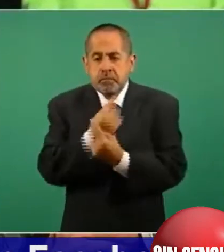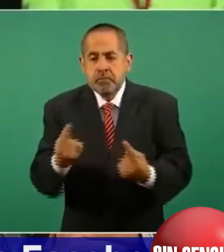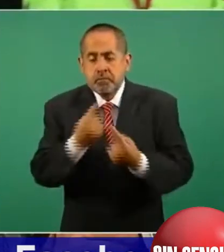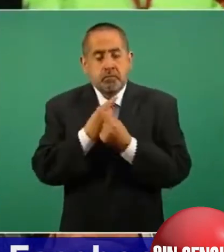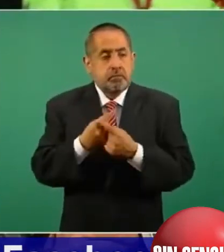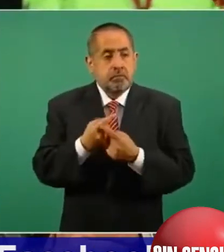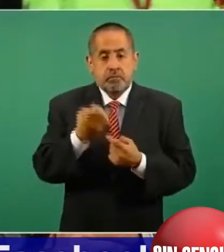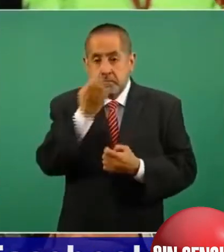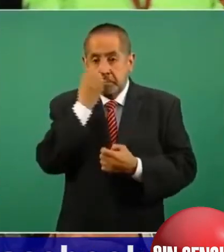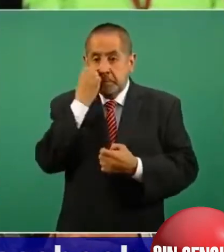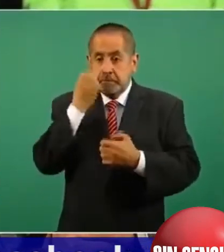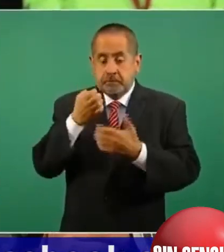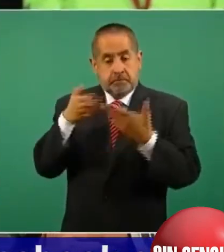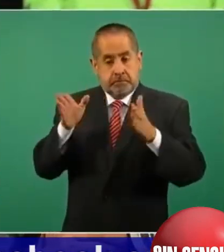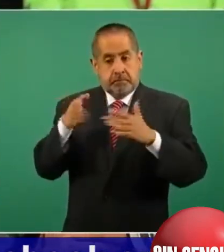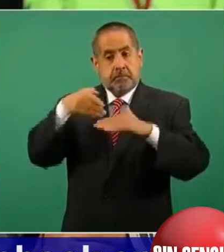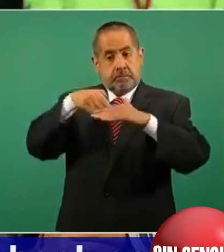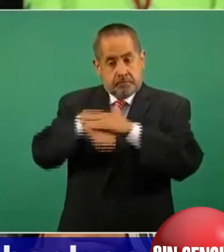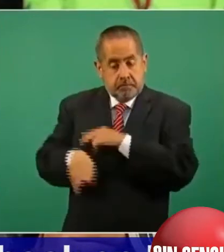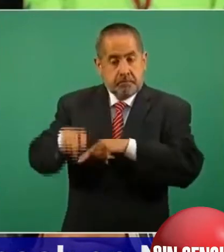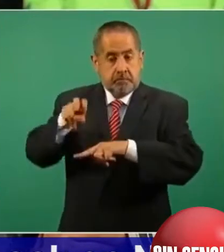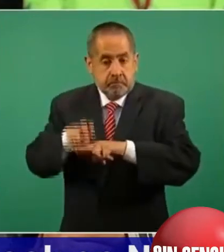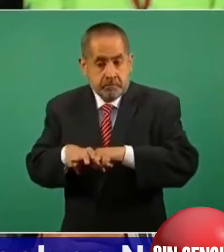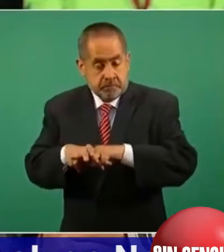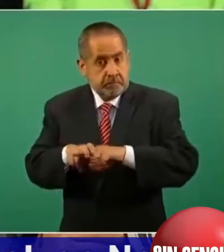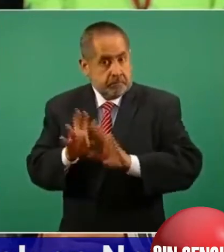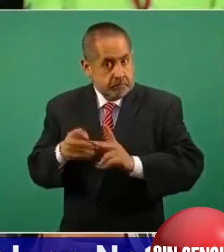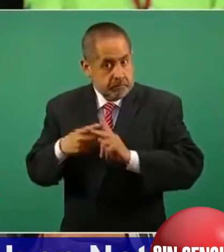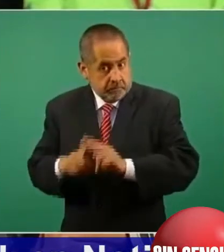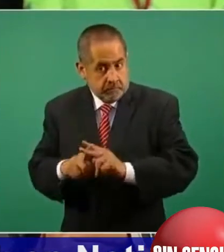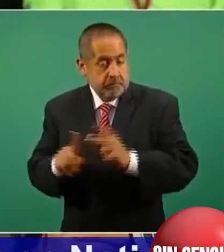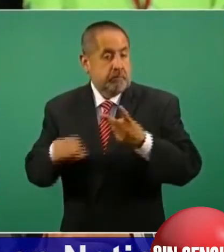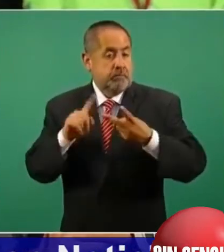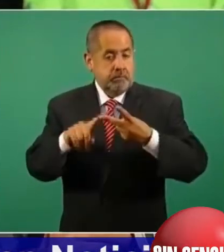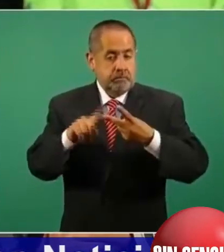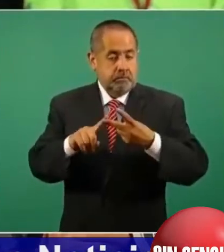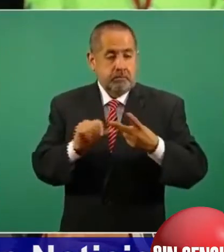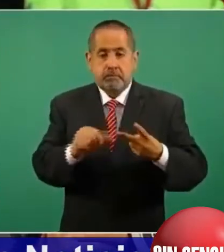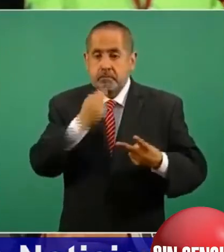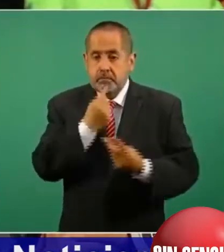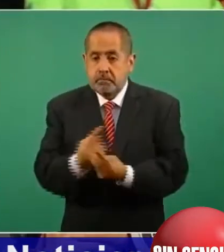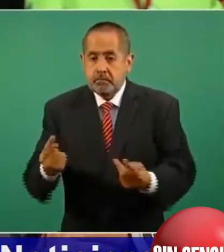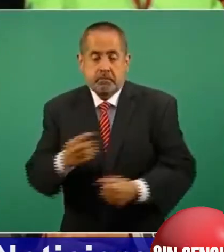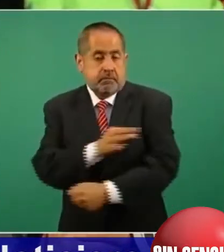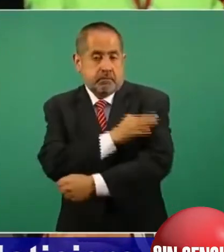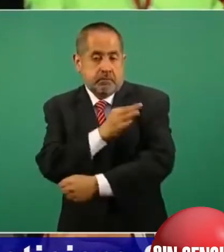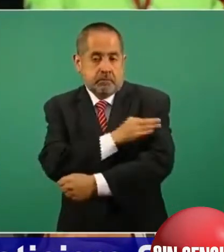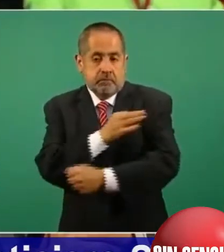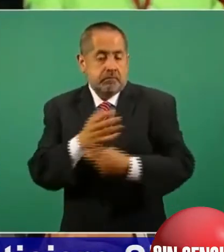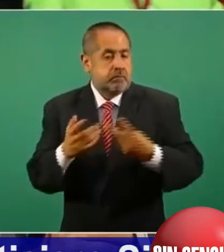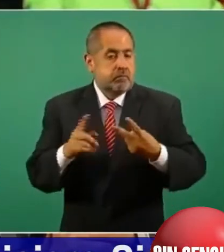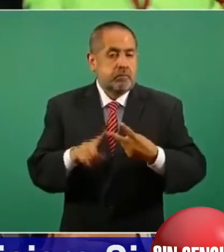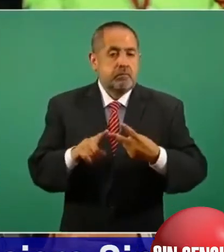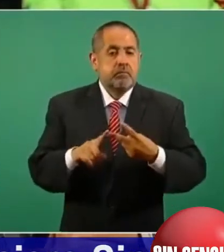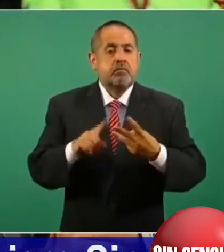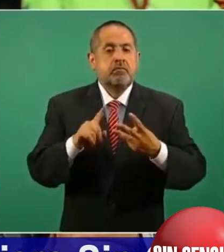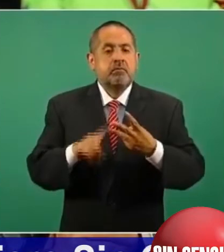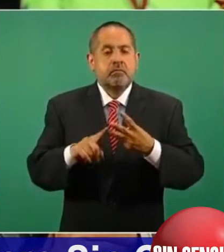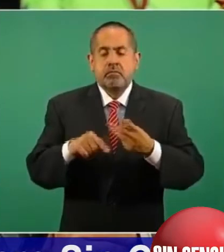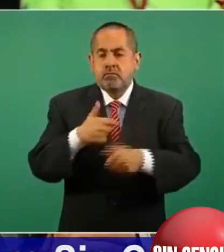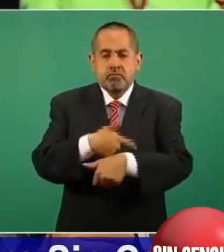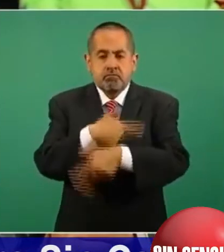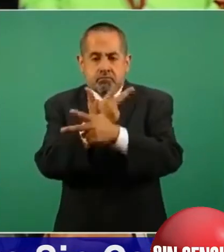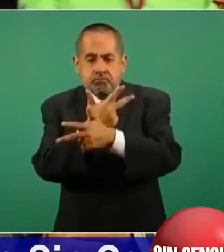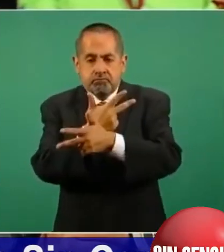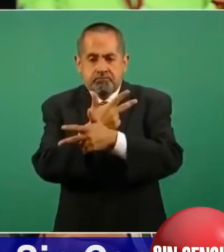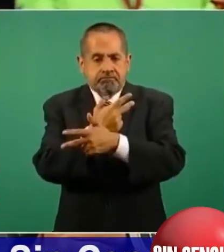momento se ha pensado también vacunar a los niños y pues saber cuál es el resumen de esta educación a distancia, si los niños en verdad